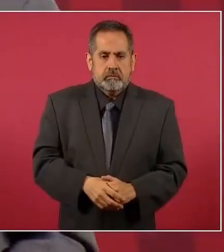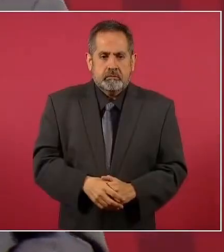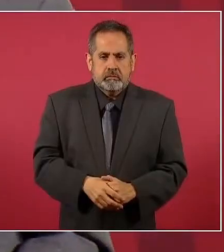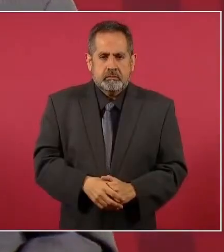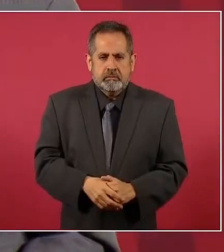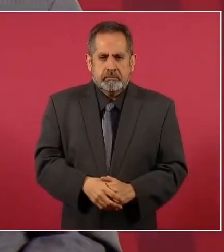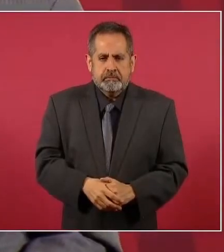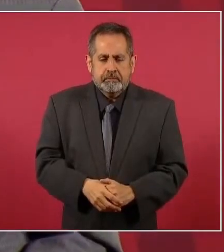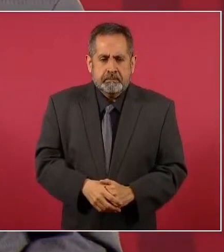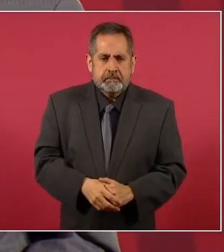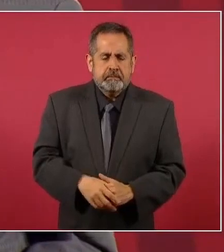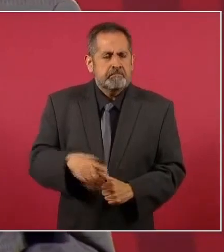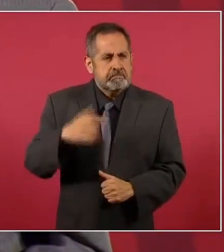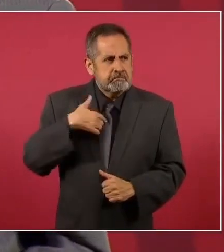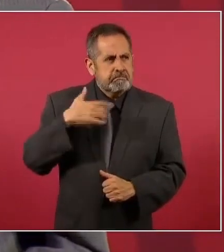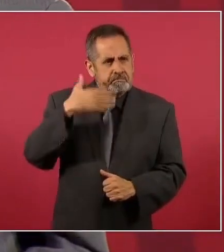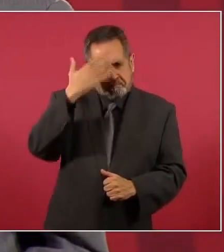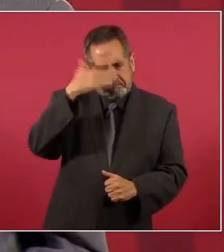sabía que